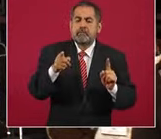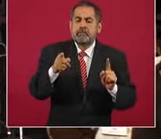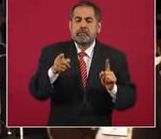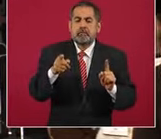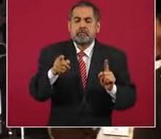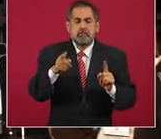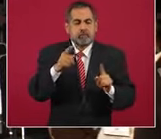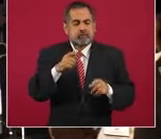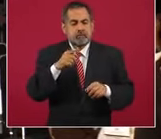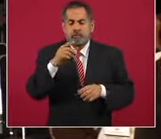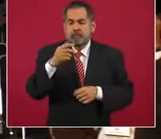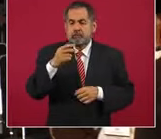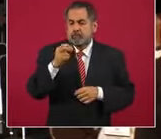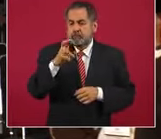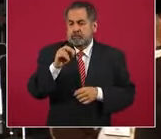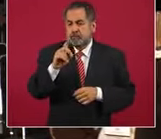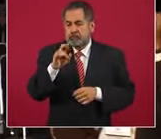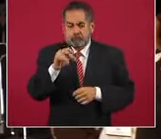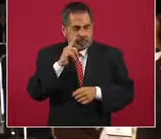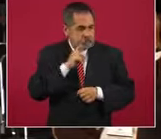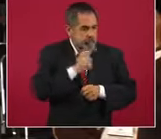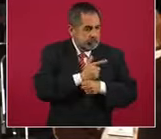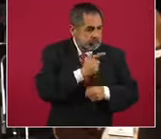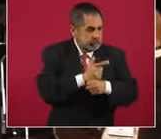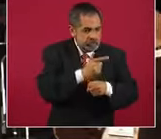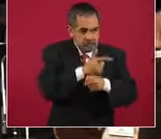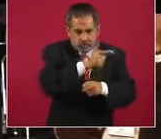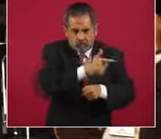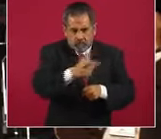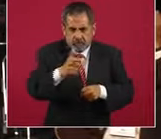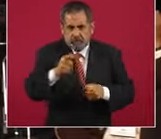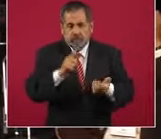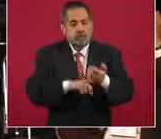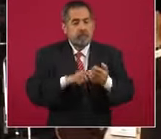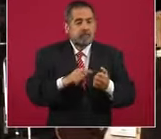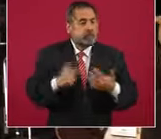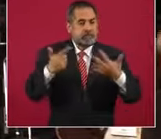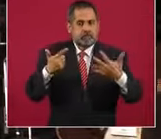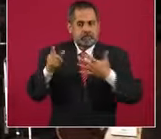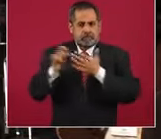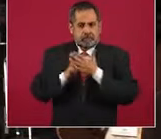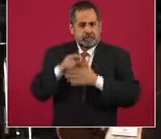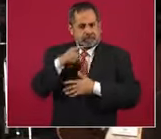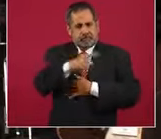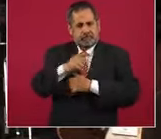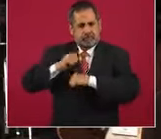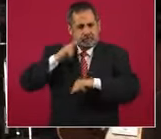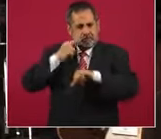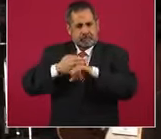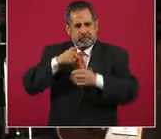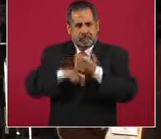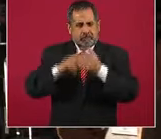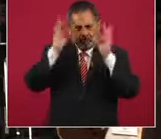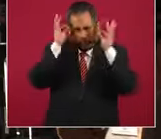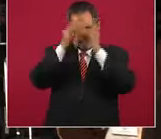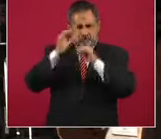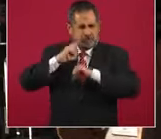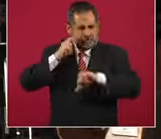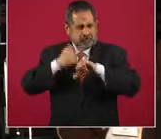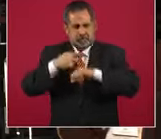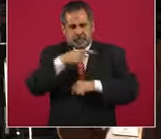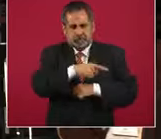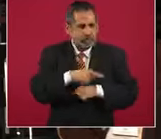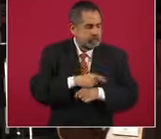Lo que ha encontrado Horacio, los indicios que ha encontrado Horacio en los 7 meses y cachito que lleva al frente de aduanas, es